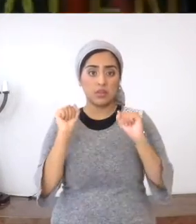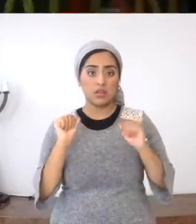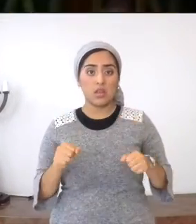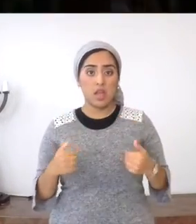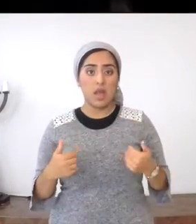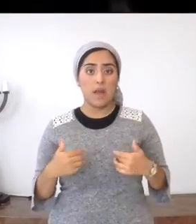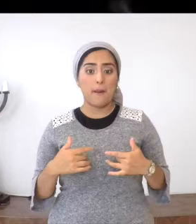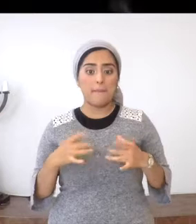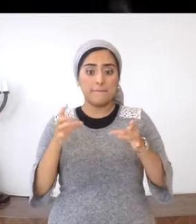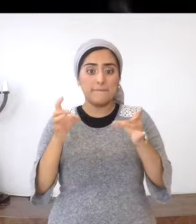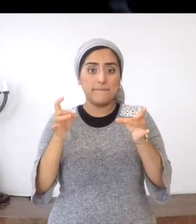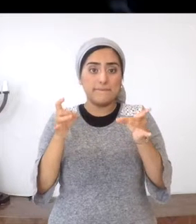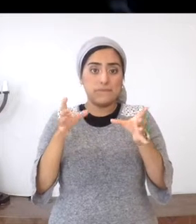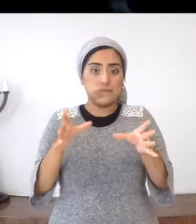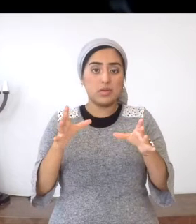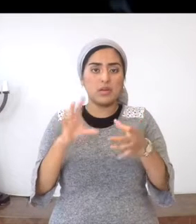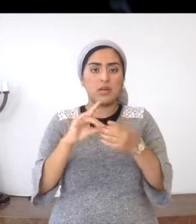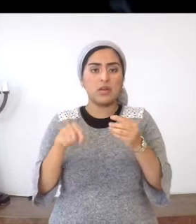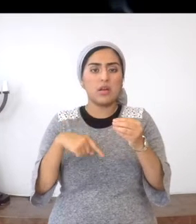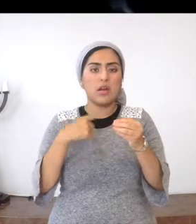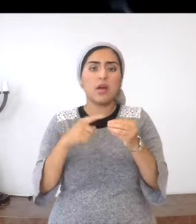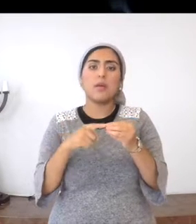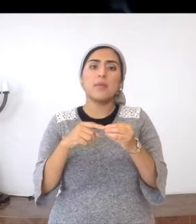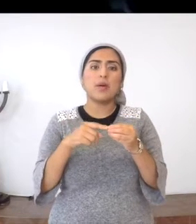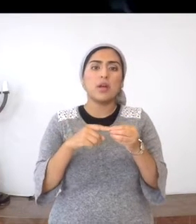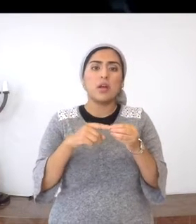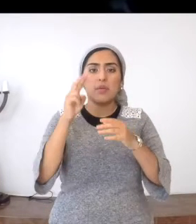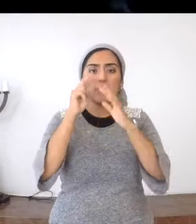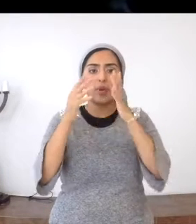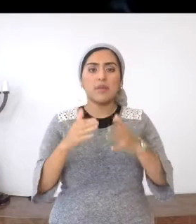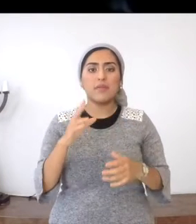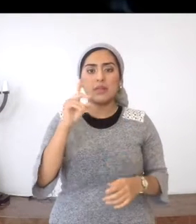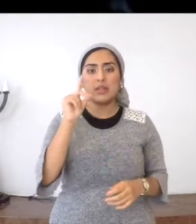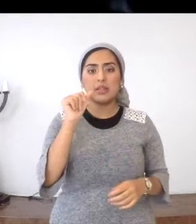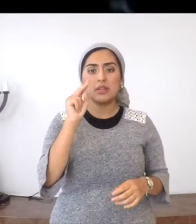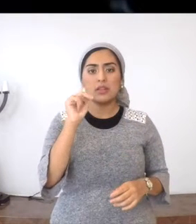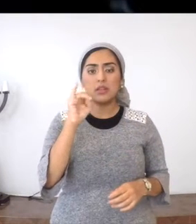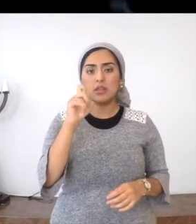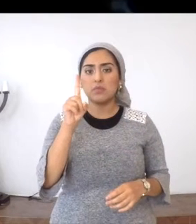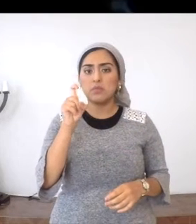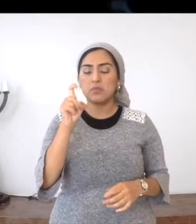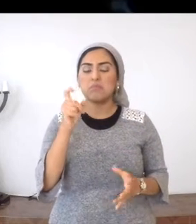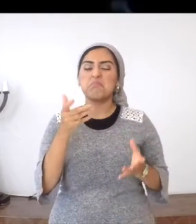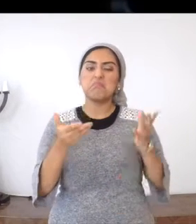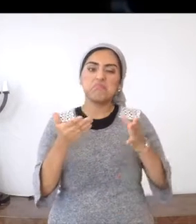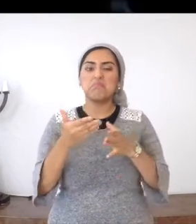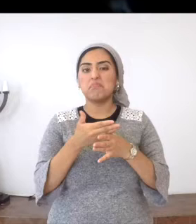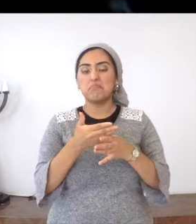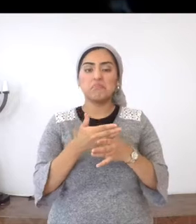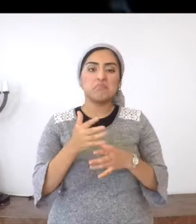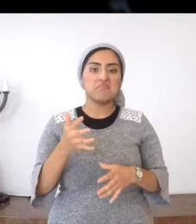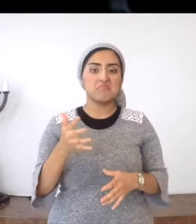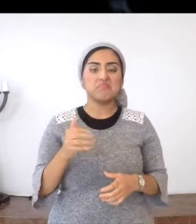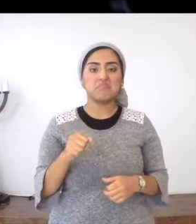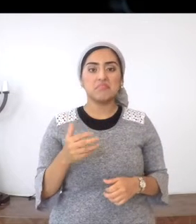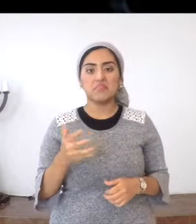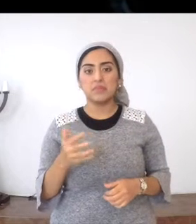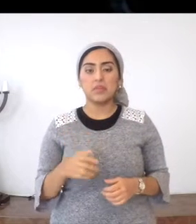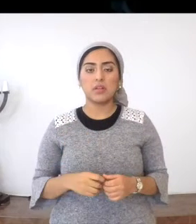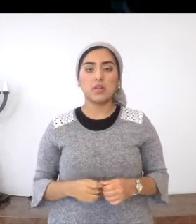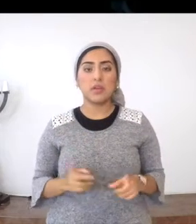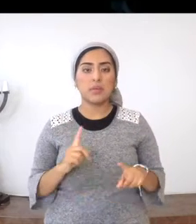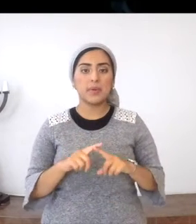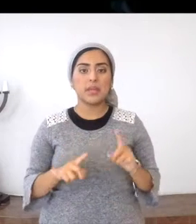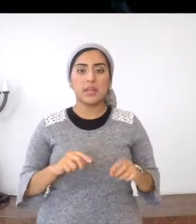Esto Podía ser La abominación Desoladora De que Habó el profeta Daniel Bueno Algo